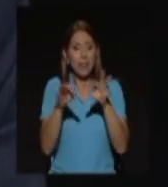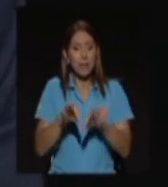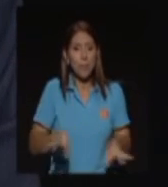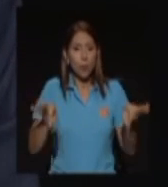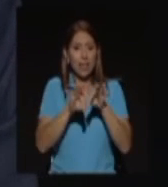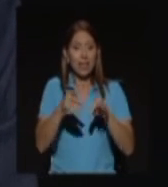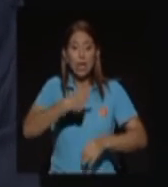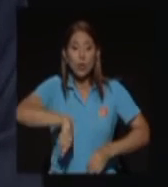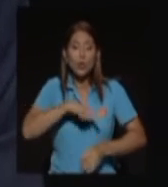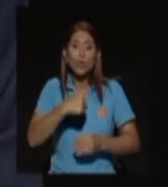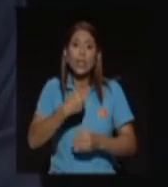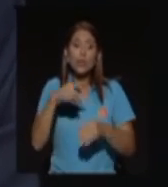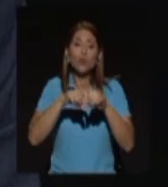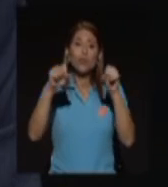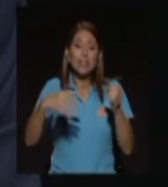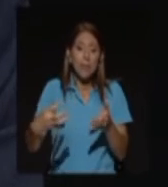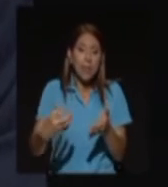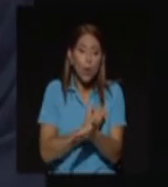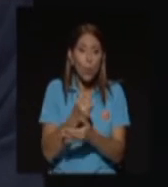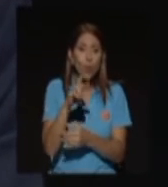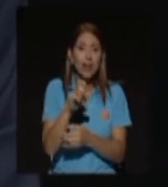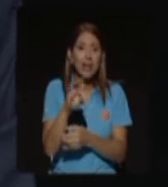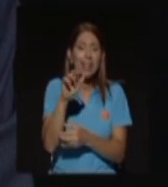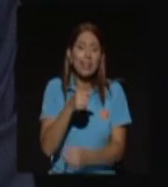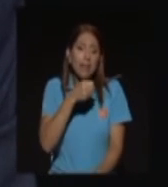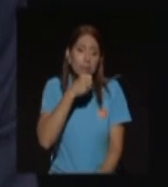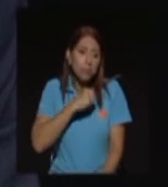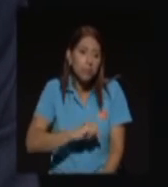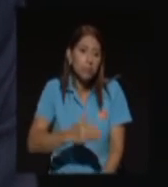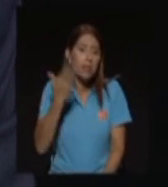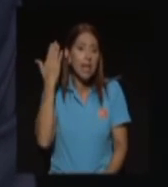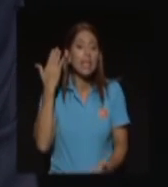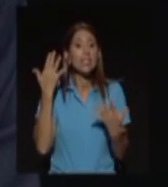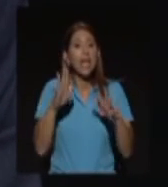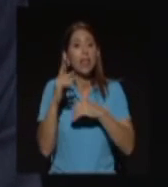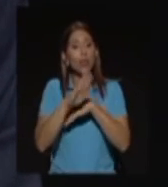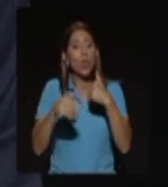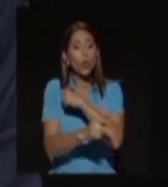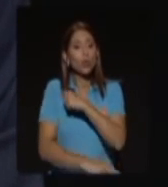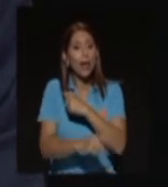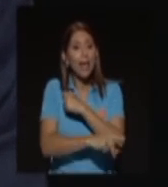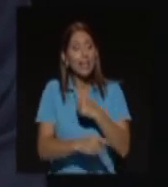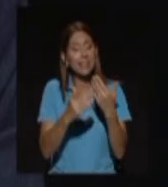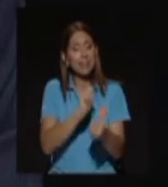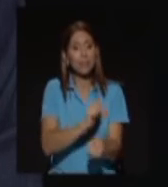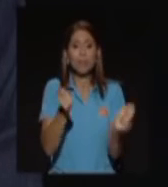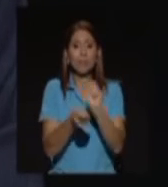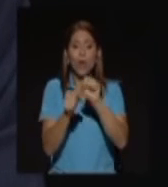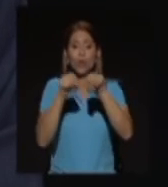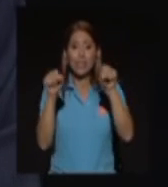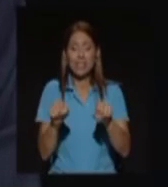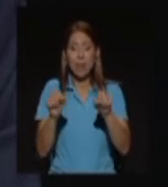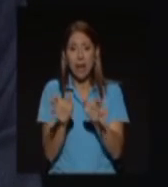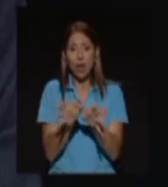renta arcaico de tipo cedular, cuando ya todos los países migraron a un sistema global y un sistema de